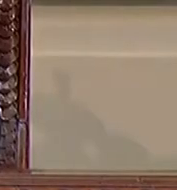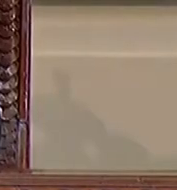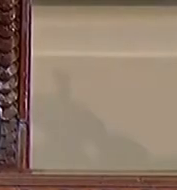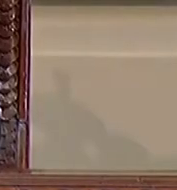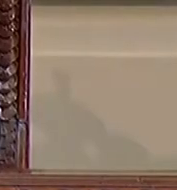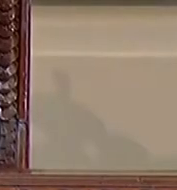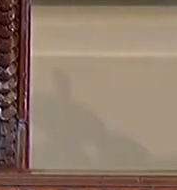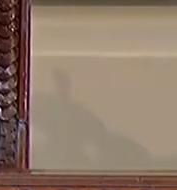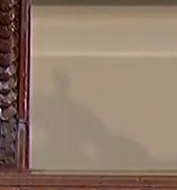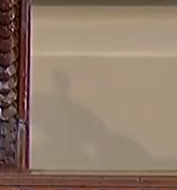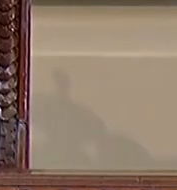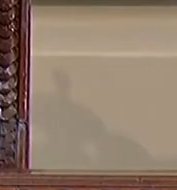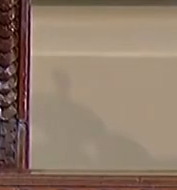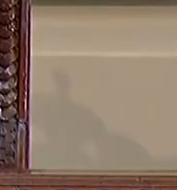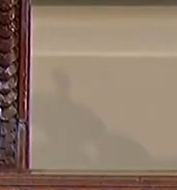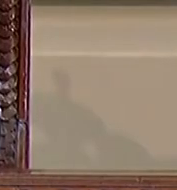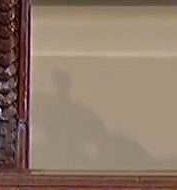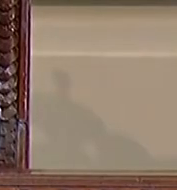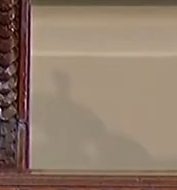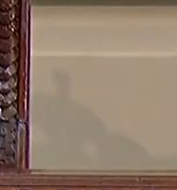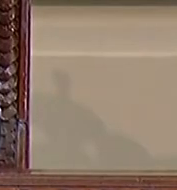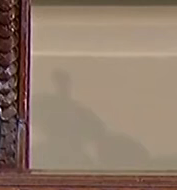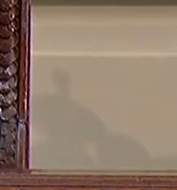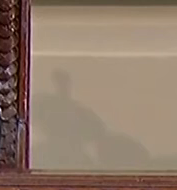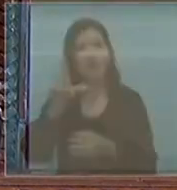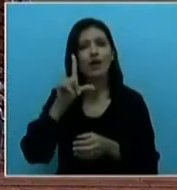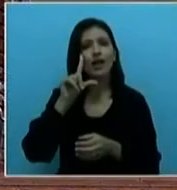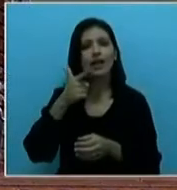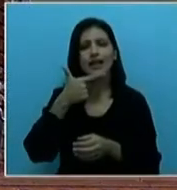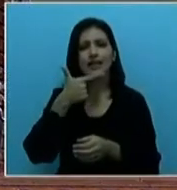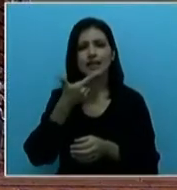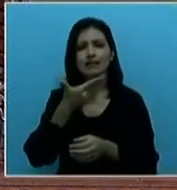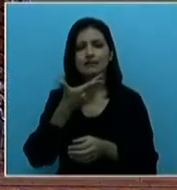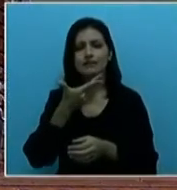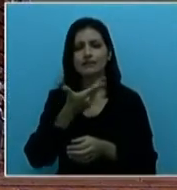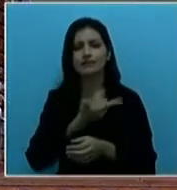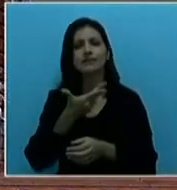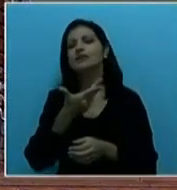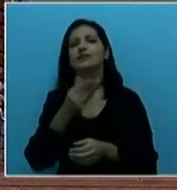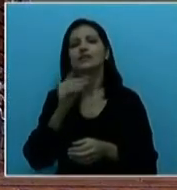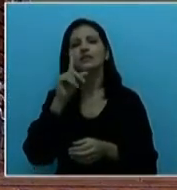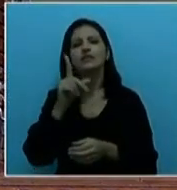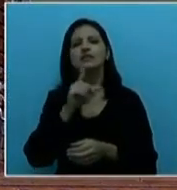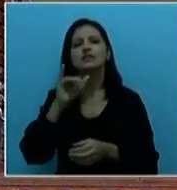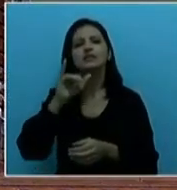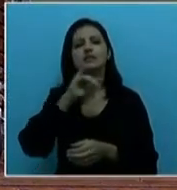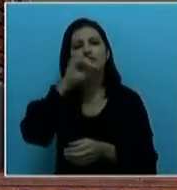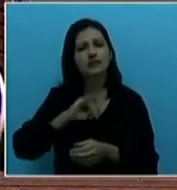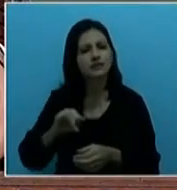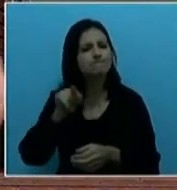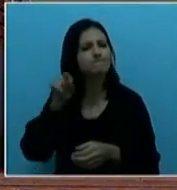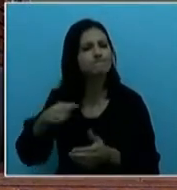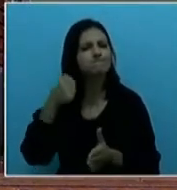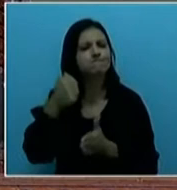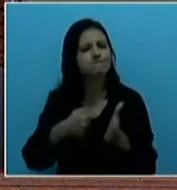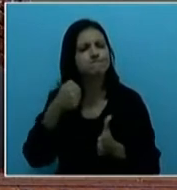el presidente de esta cámara el ingeniero míguel lic un luchador que le está dando pelea